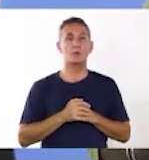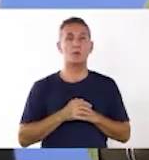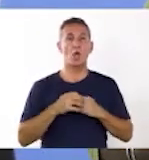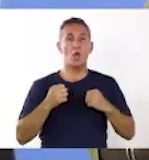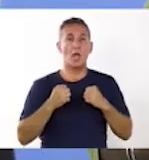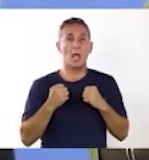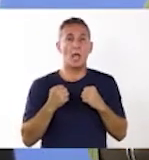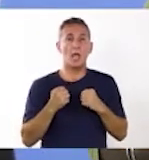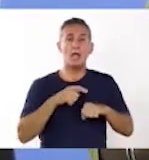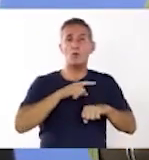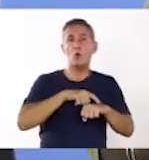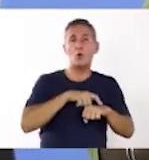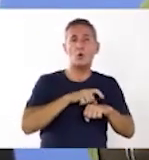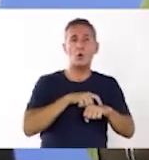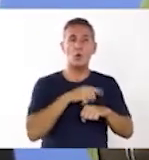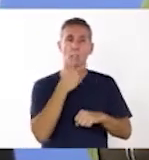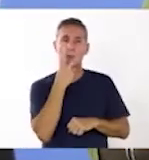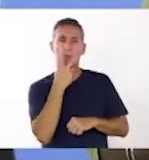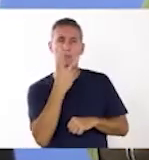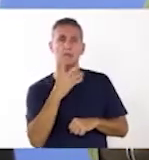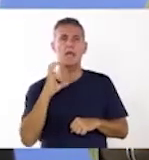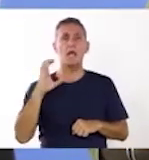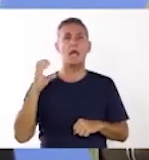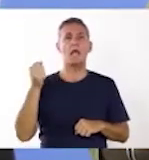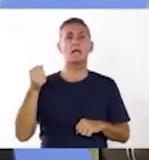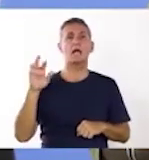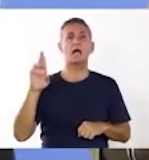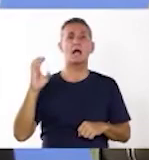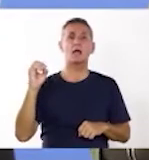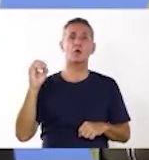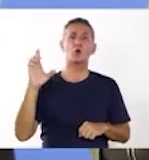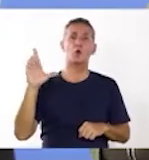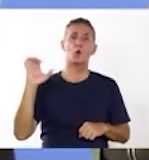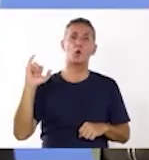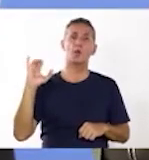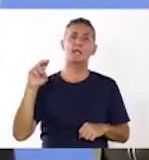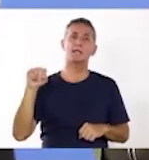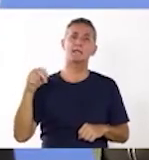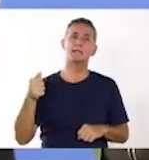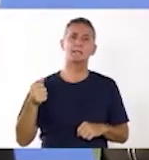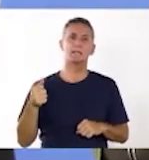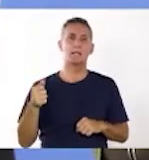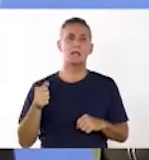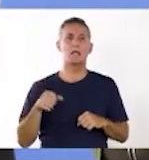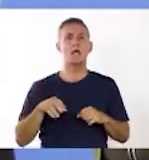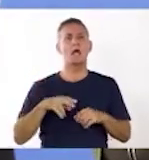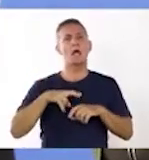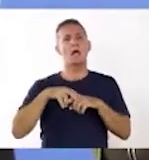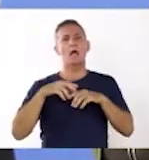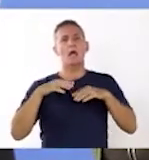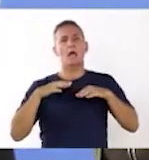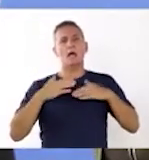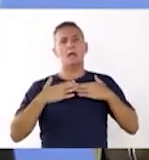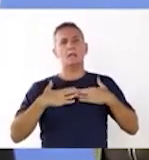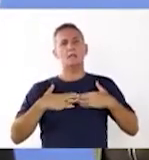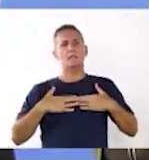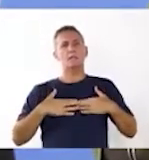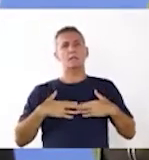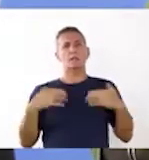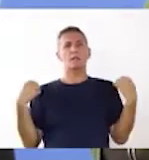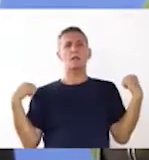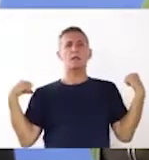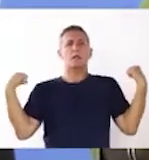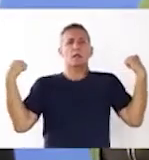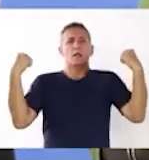a Carolina, medio apelotonada, descansa en el sillón, envuelta con su abrigo de Marta Sibelina y